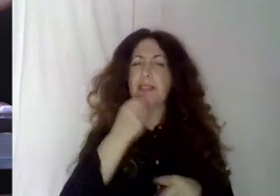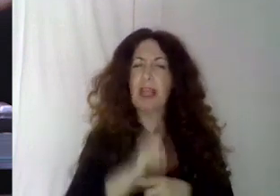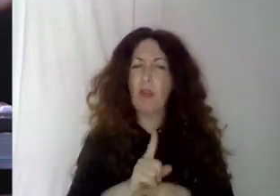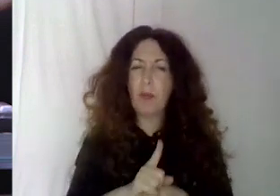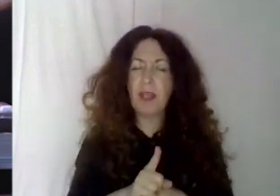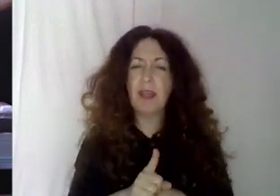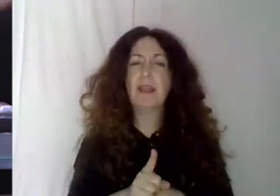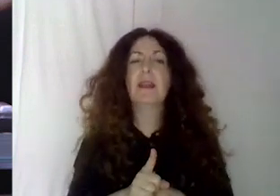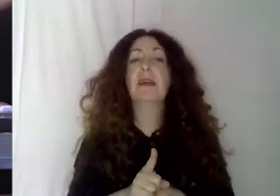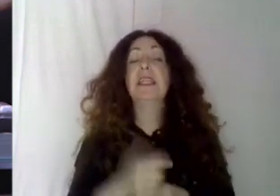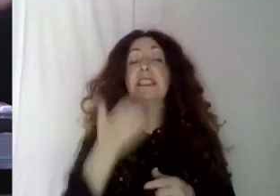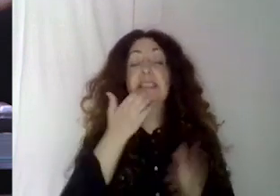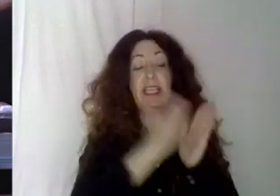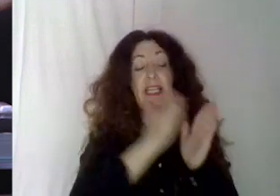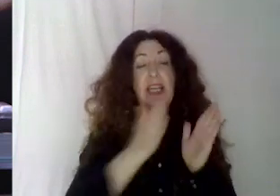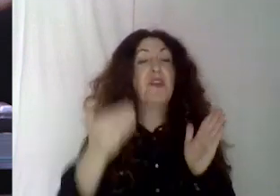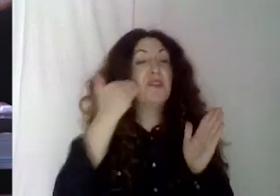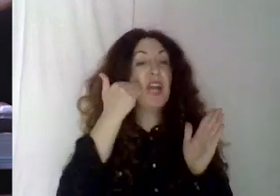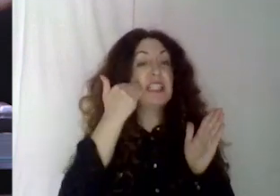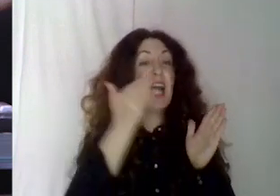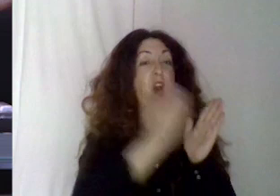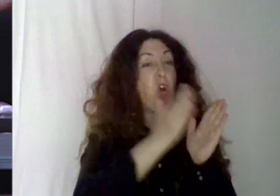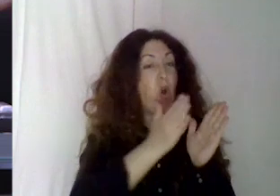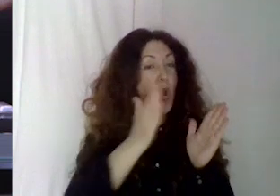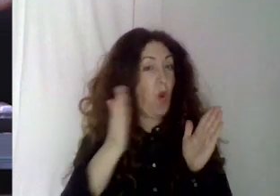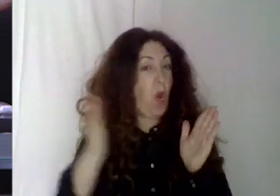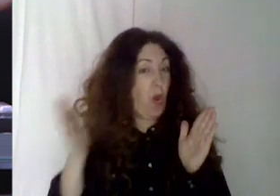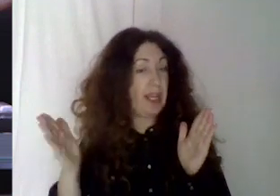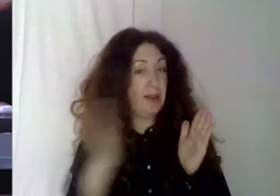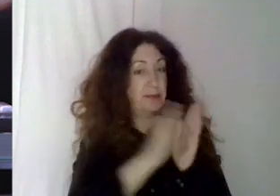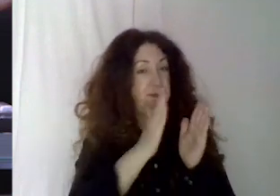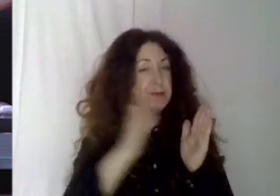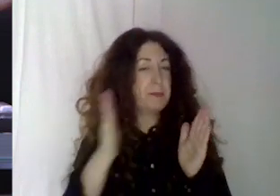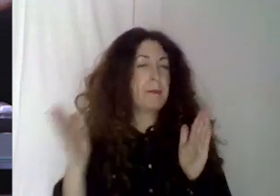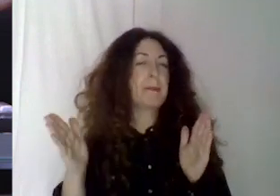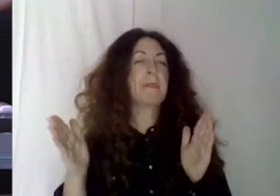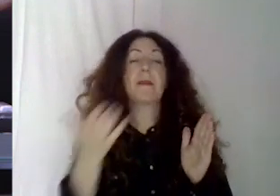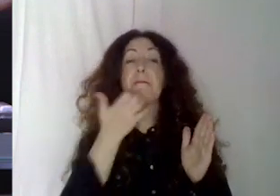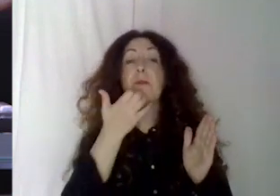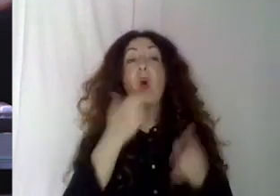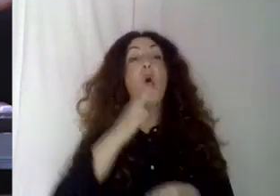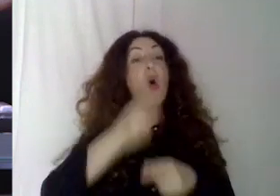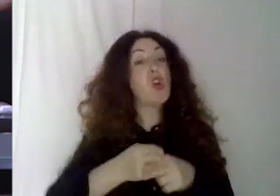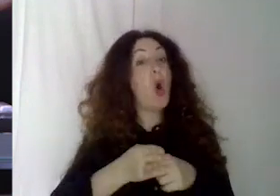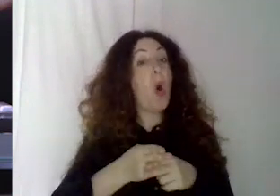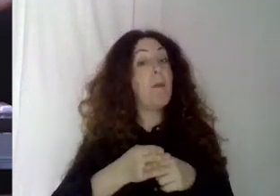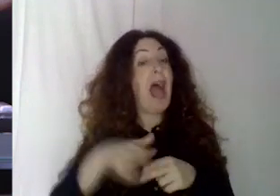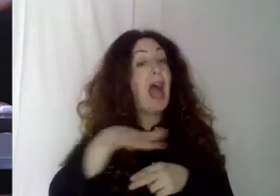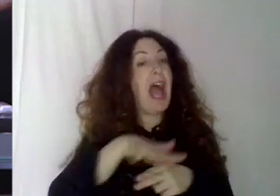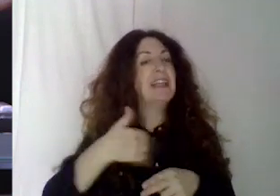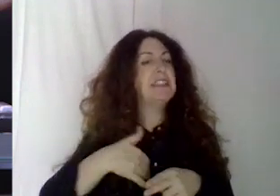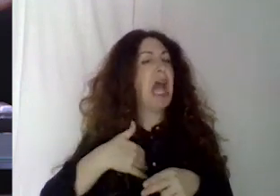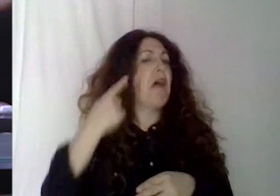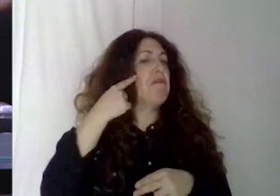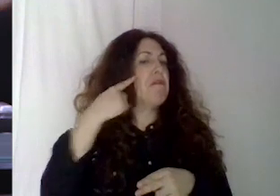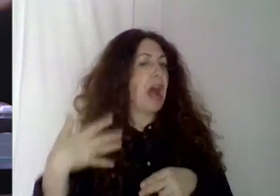el castillo San Angelo. Oculto en un carromato, escapa de prisión y huye a Malta. Pinta y le encarcelan por un